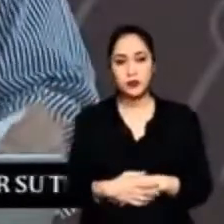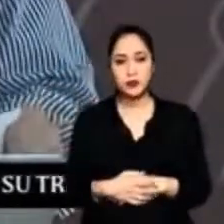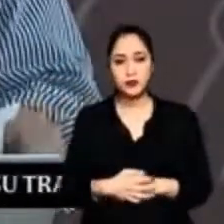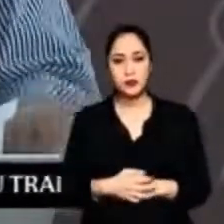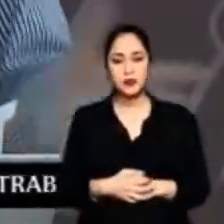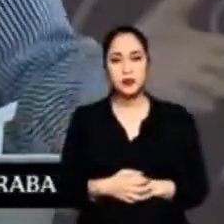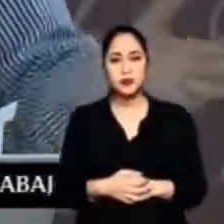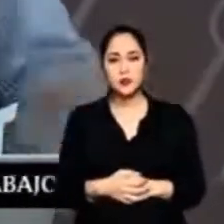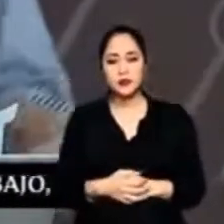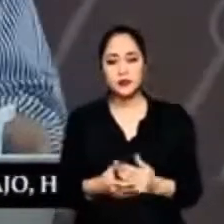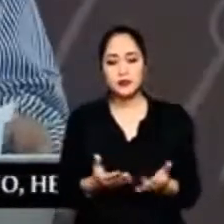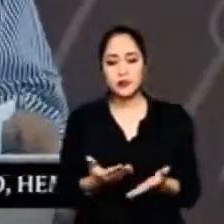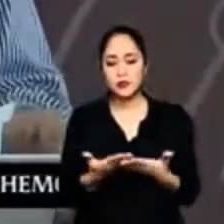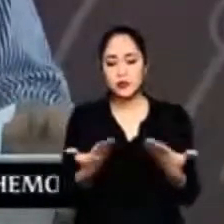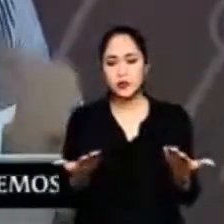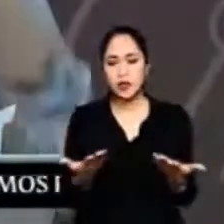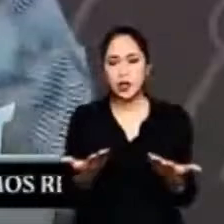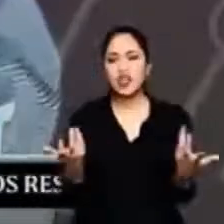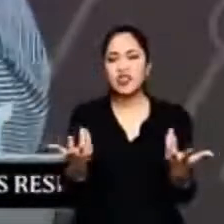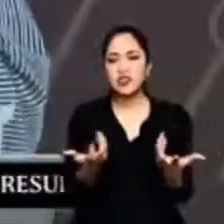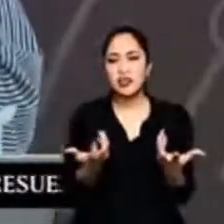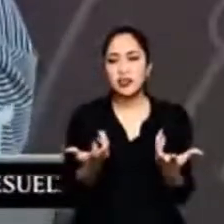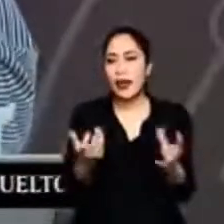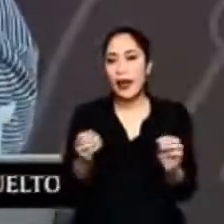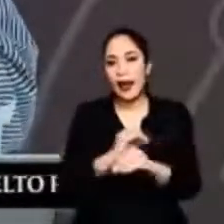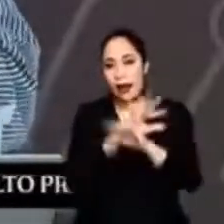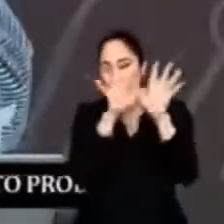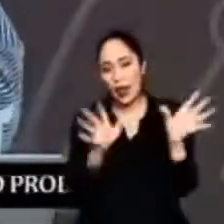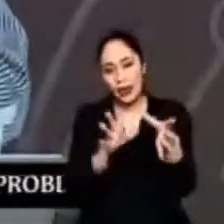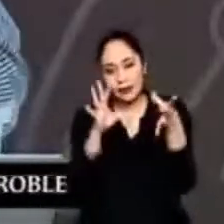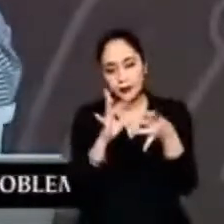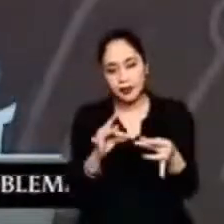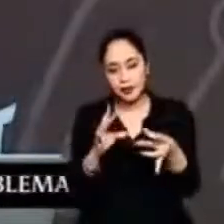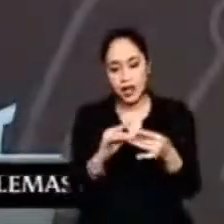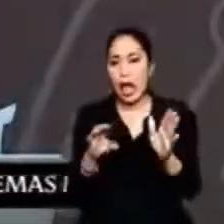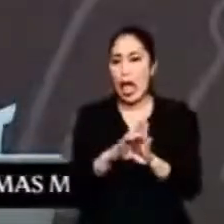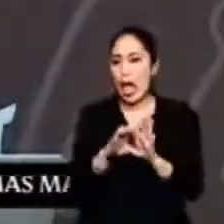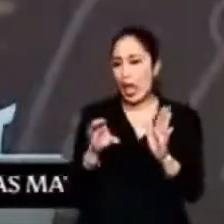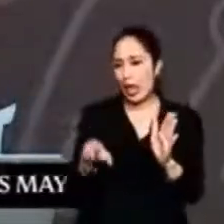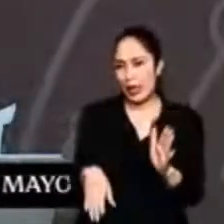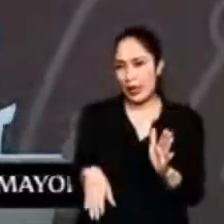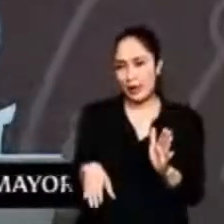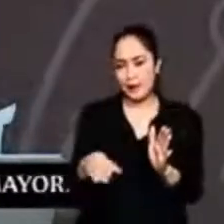¿Qué tienen que hacer? Pues aclarar. Por ejemplo, yo soy